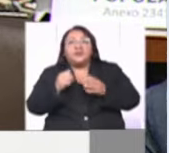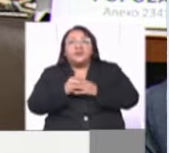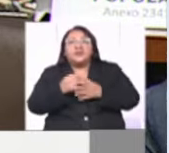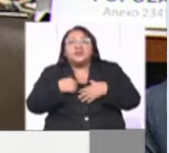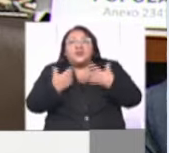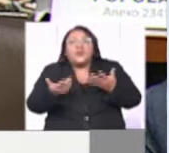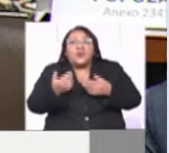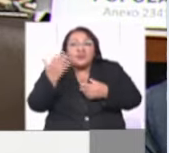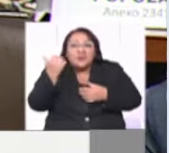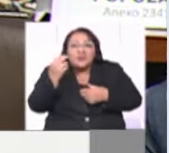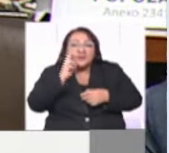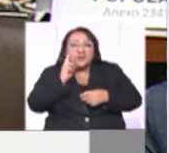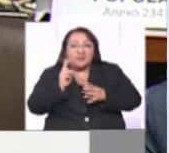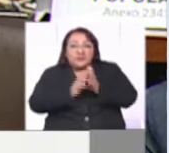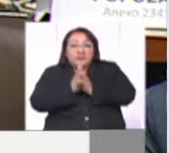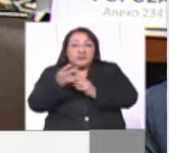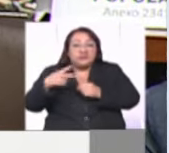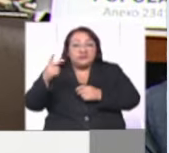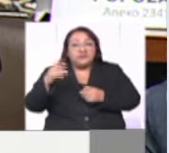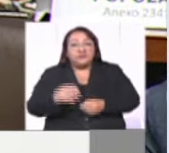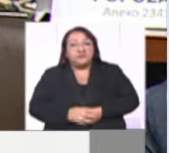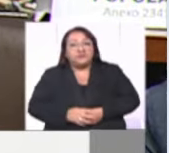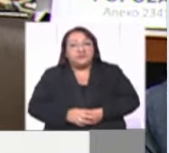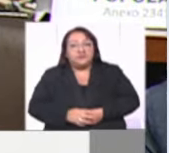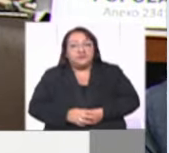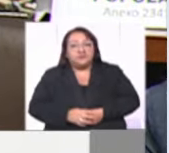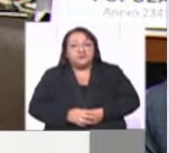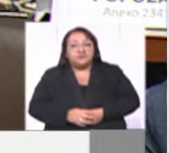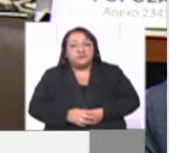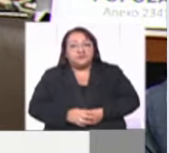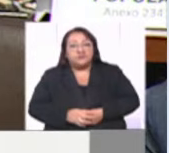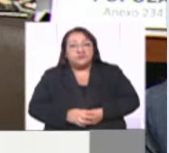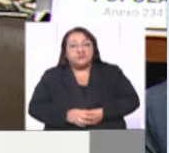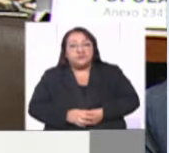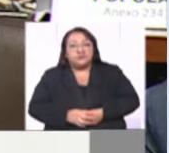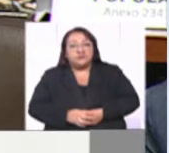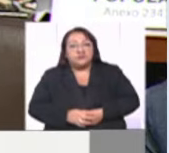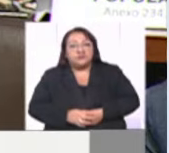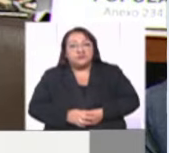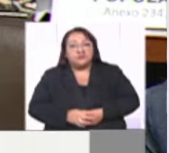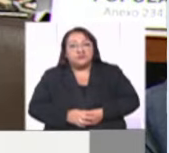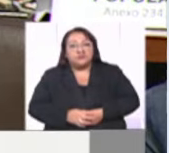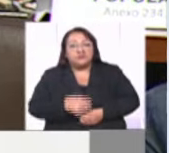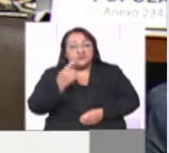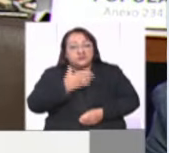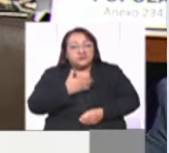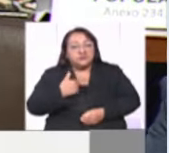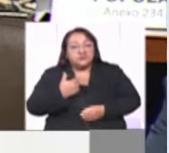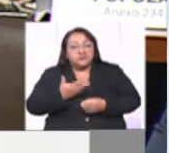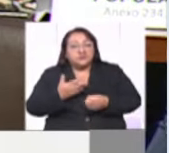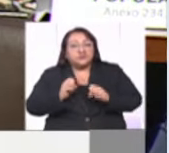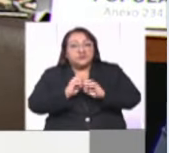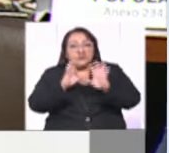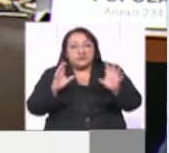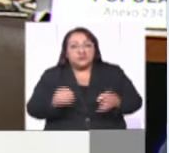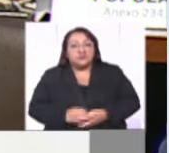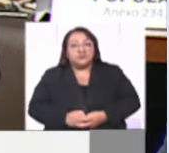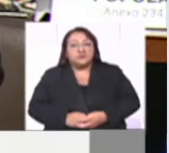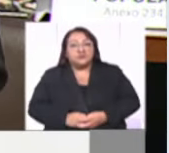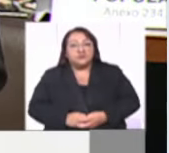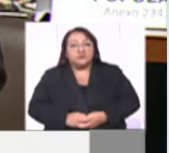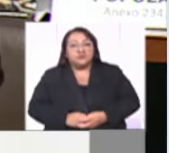que se pueda lucrar con sus intereses. Señor presidente, creo que las cosas están claras. Nosotros